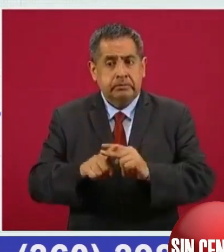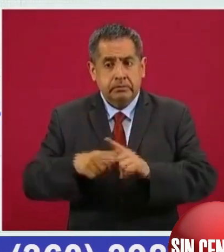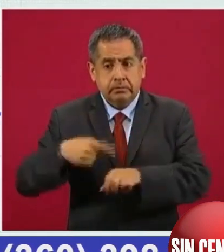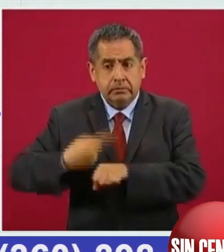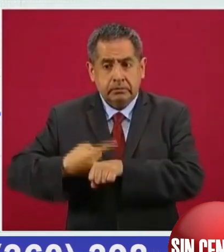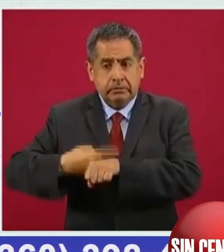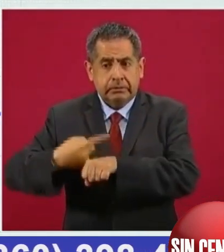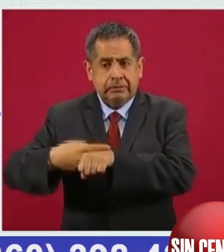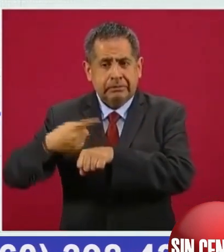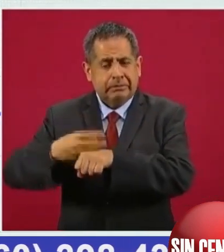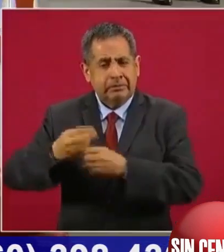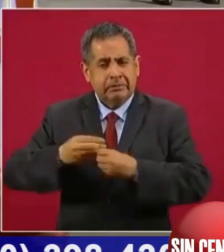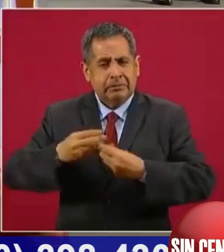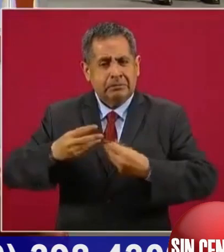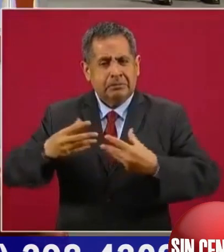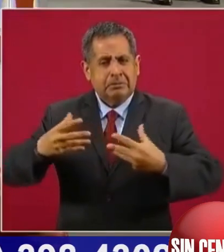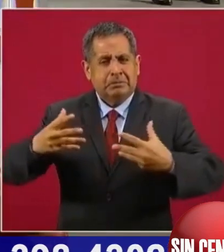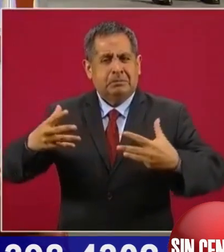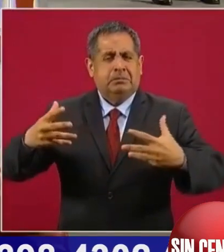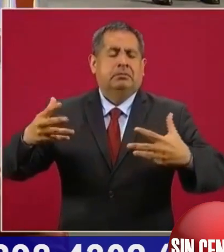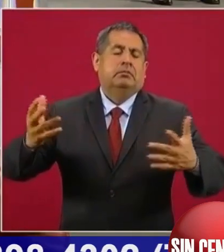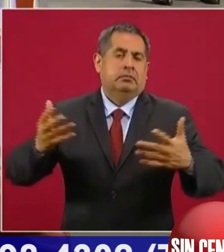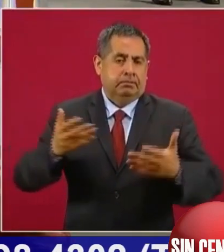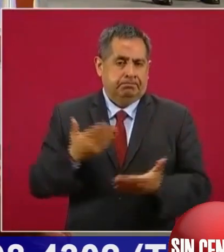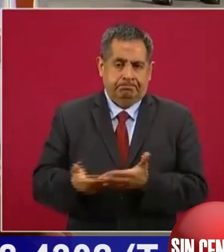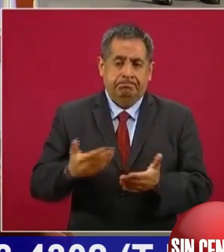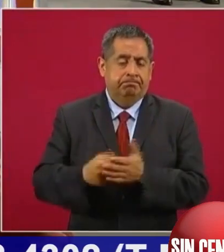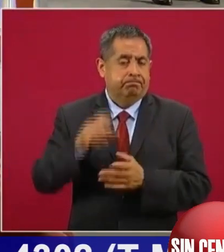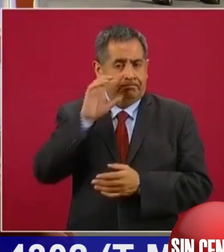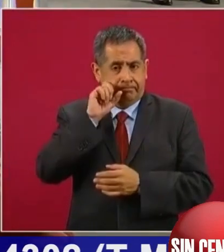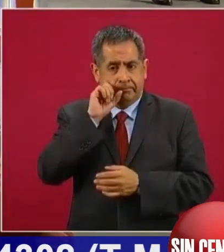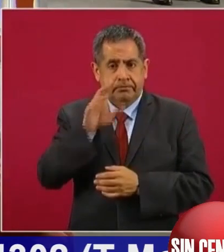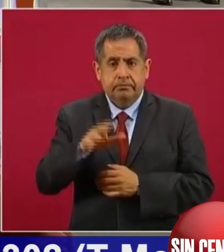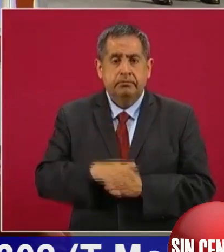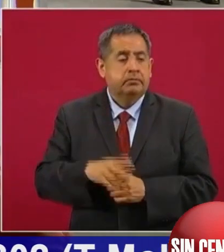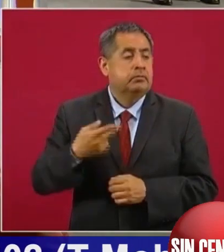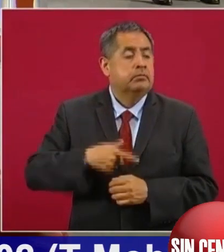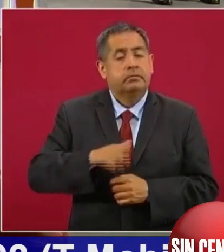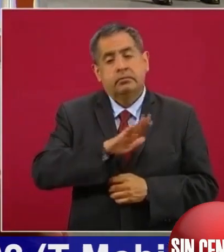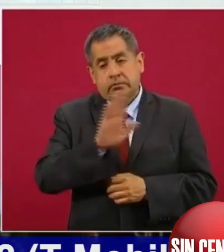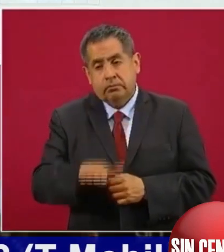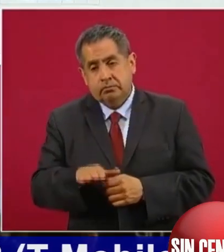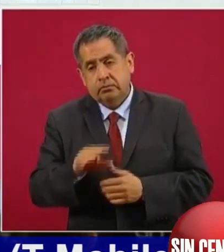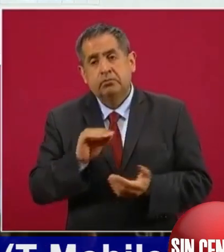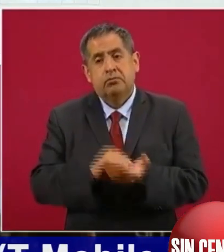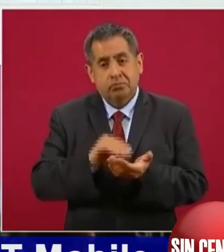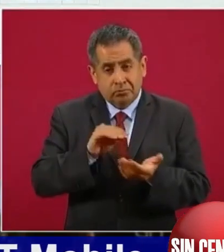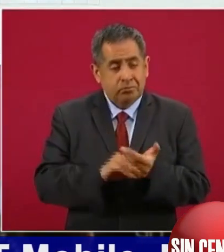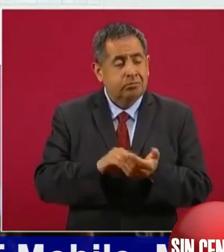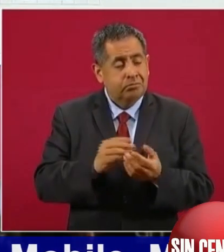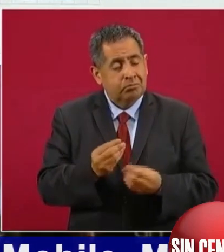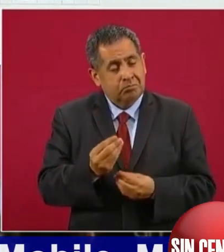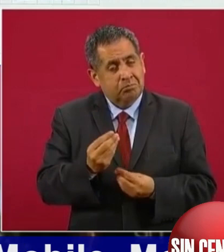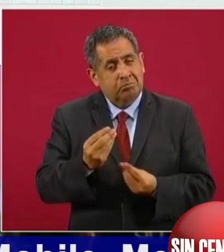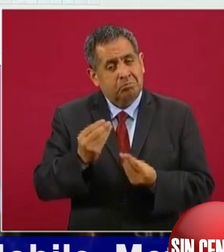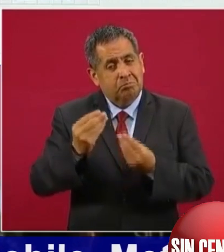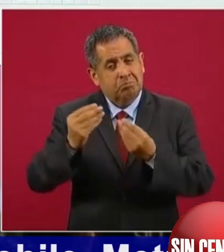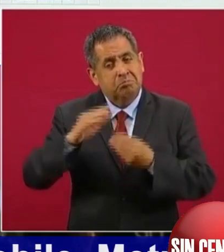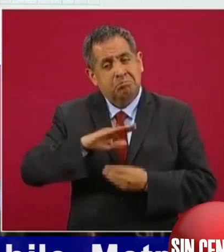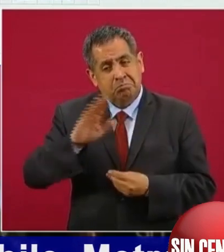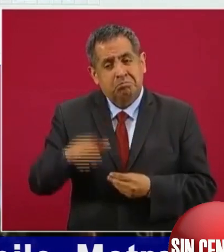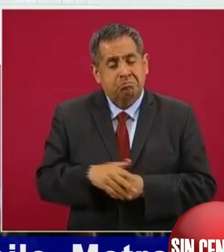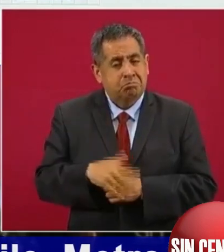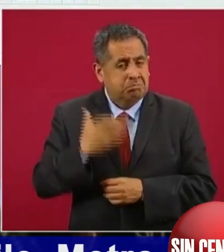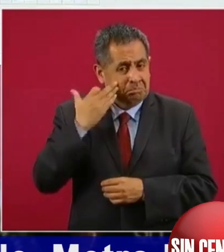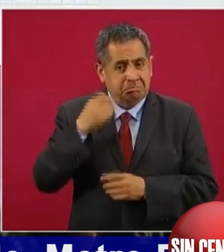incremento, se encuentra en este momento en semáforo naranja, las defunciones todavía van a la alza y todavía podrían estar